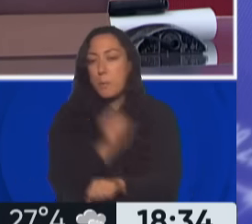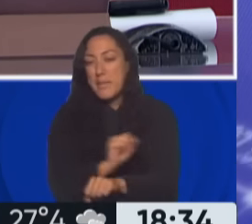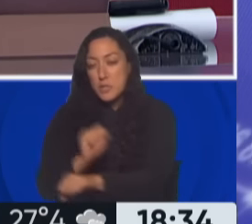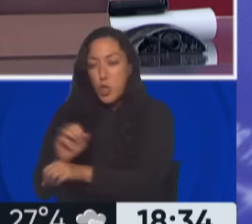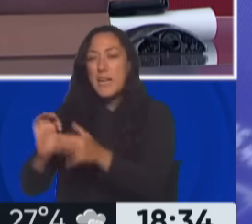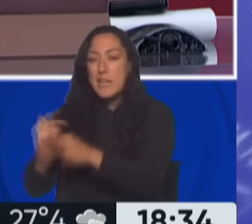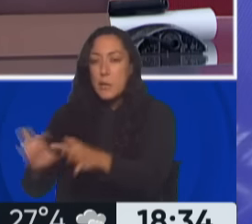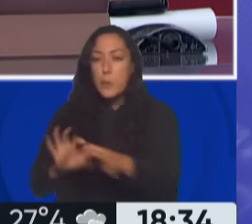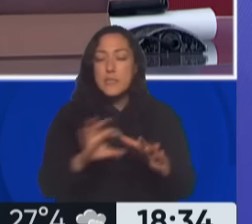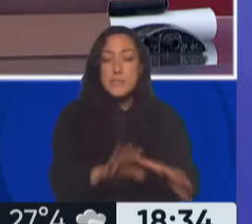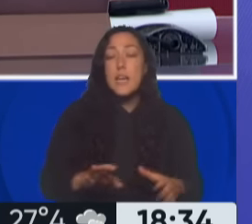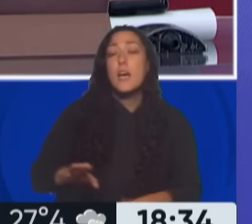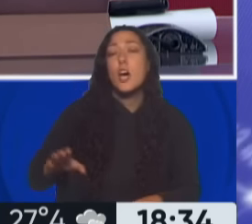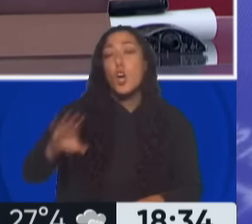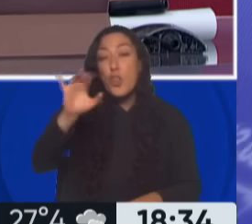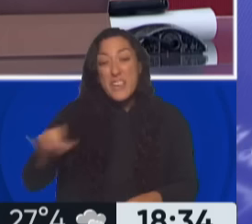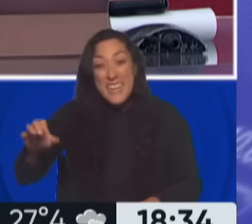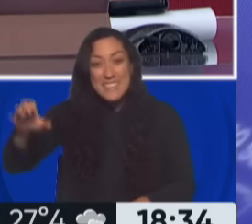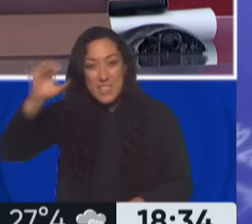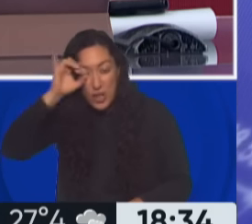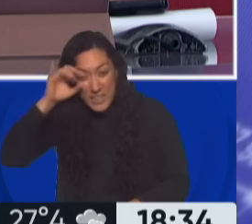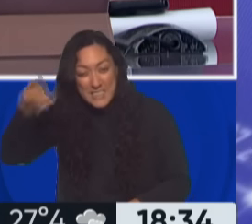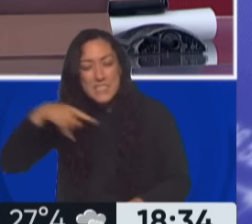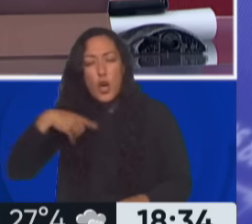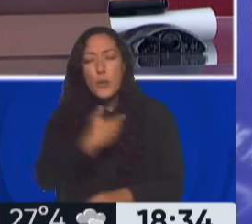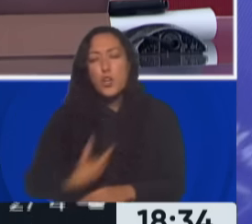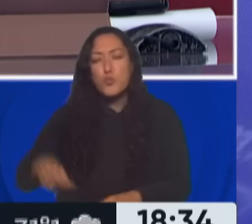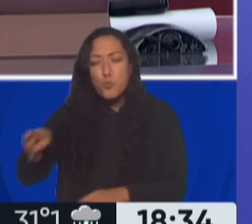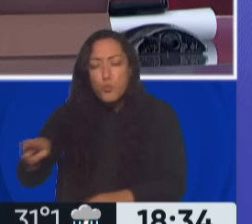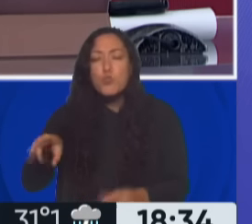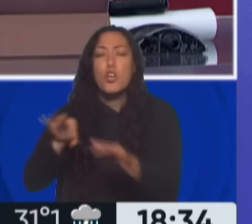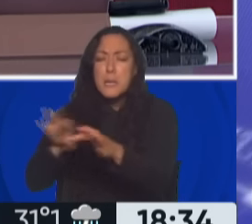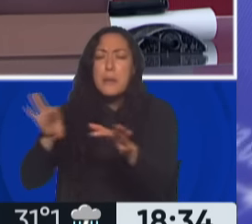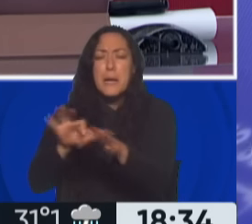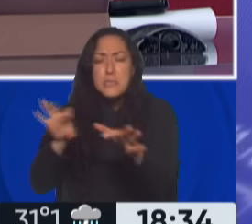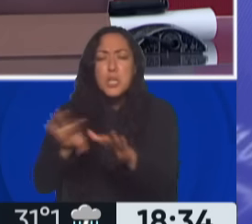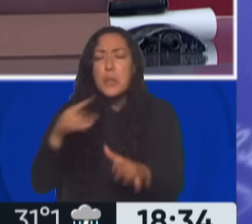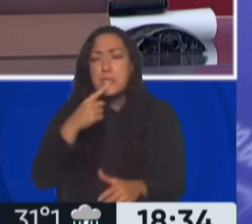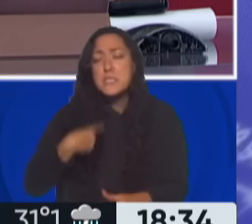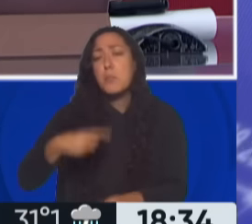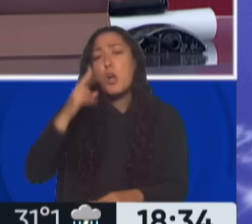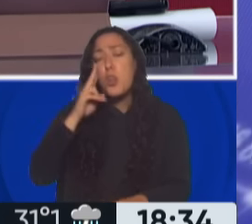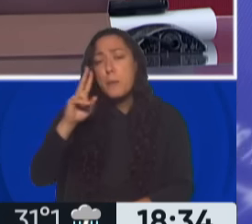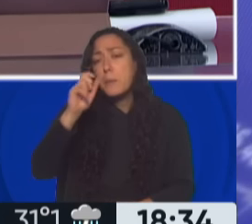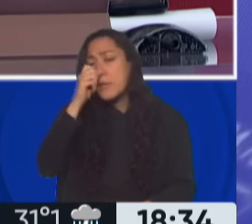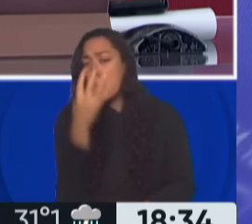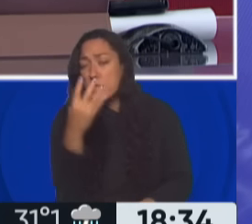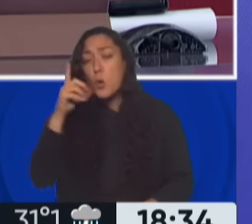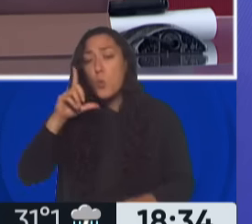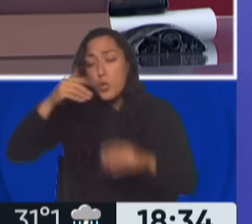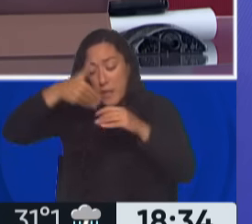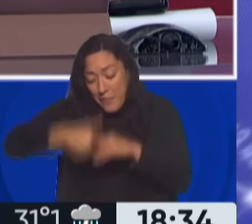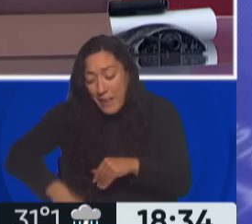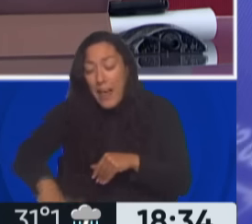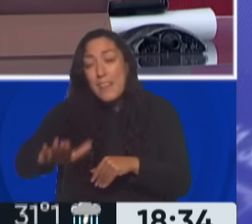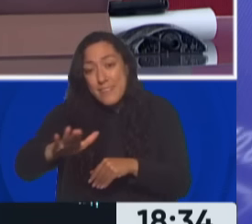lo que dice el gobierno de Delcy Rodríguez es, bueno, nosotros venimos haciendo estas liberaciones, porque después de julio del 2024, que es cuando se llevan adelante